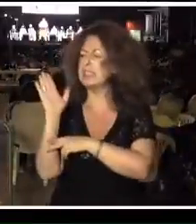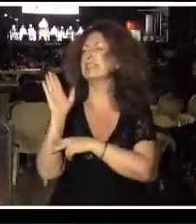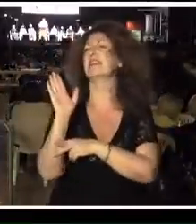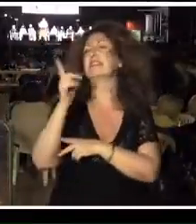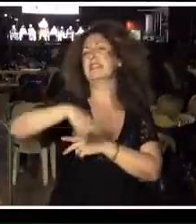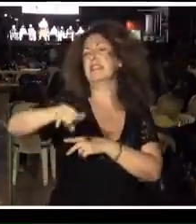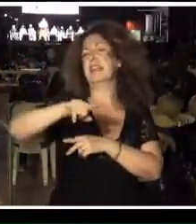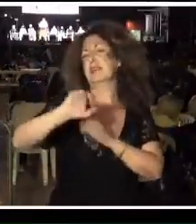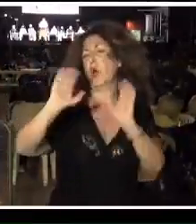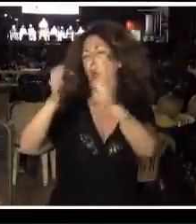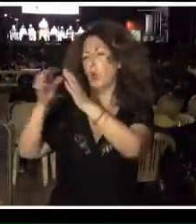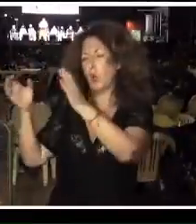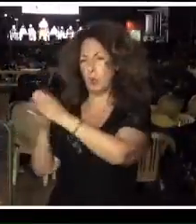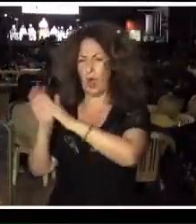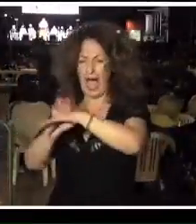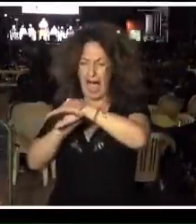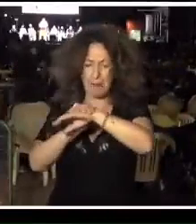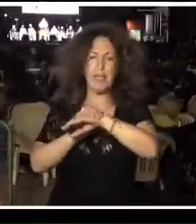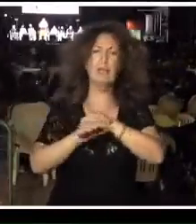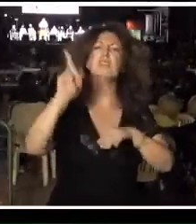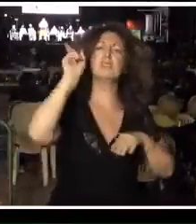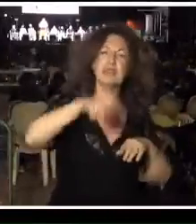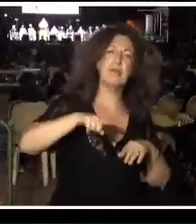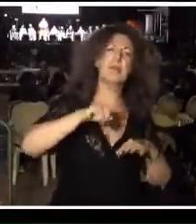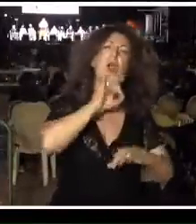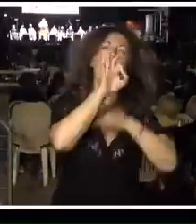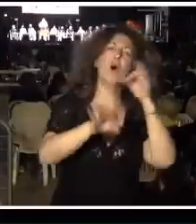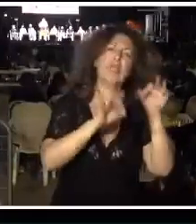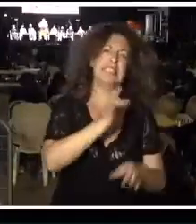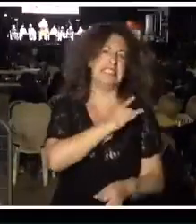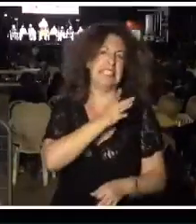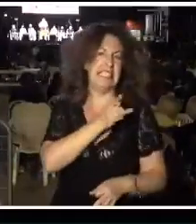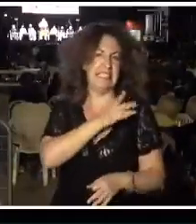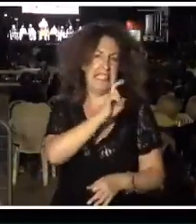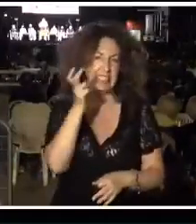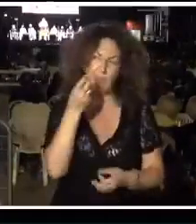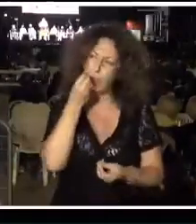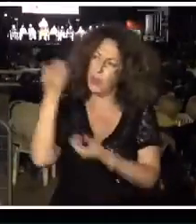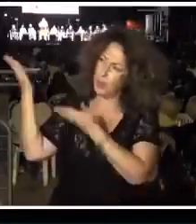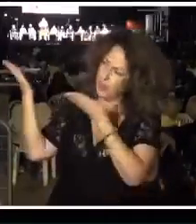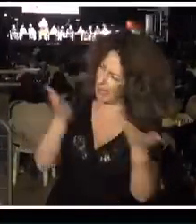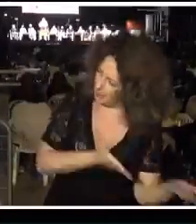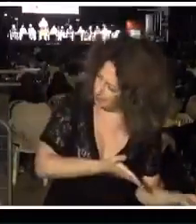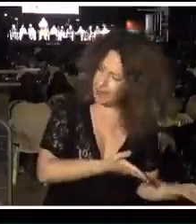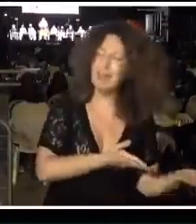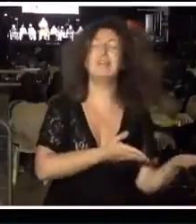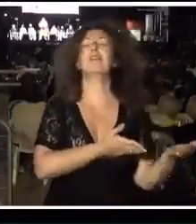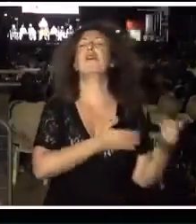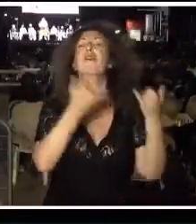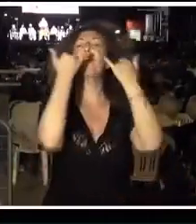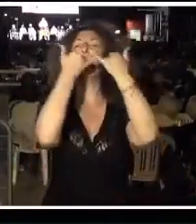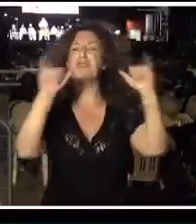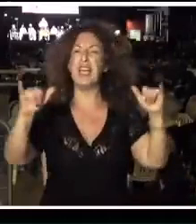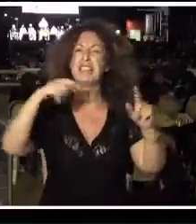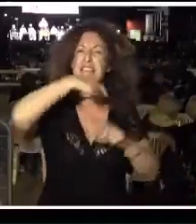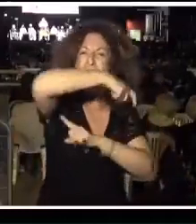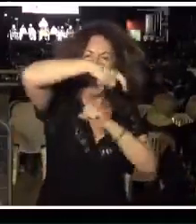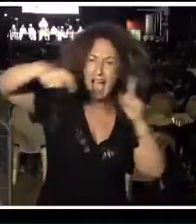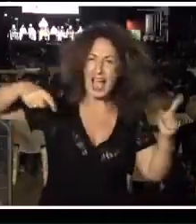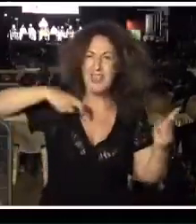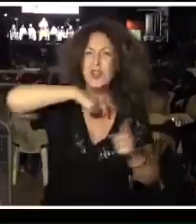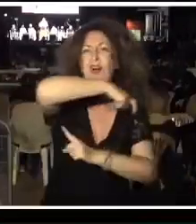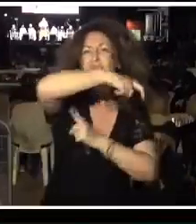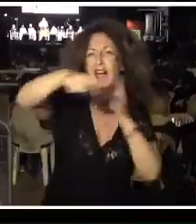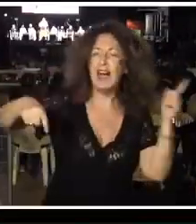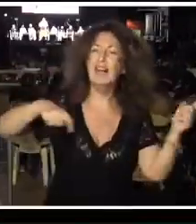hermanos y de las organizaciones sindicales, bienvenidas a la fiesta anual del Partido Comunista de España, a